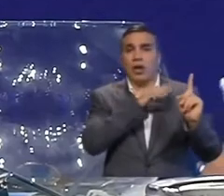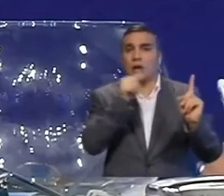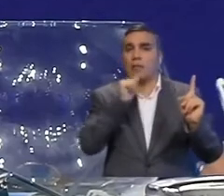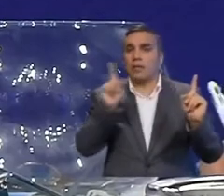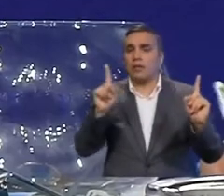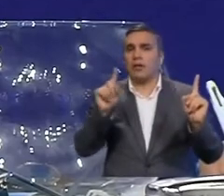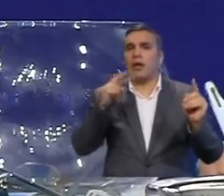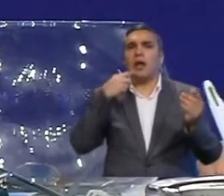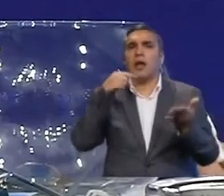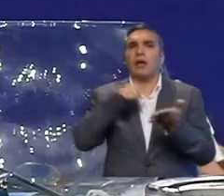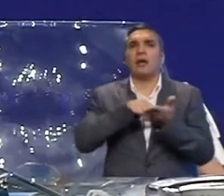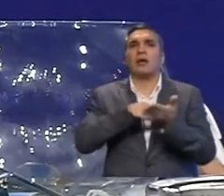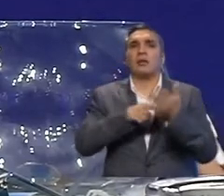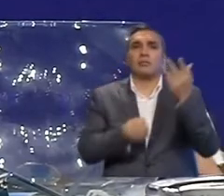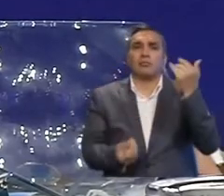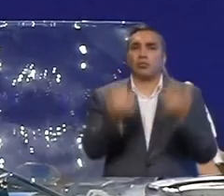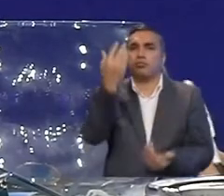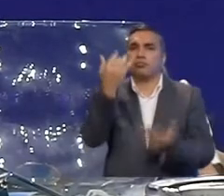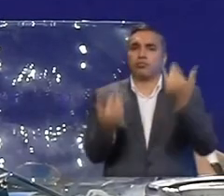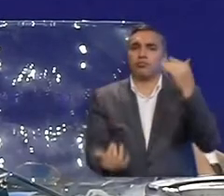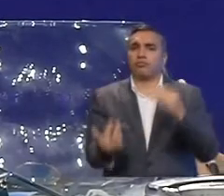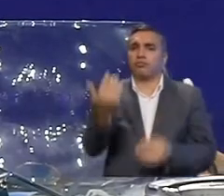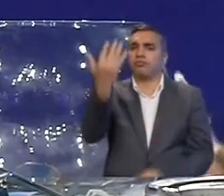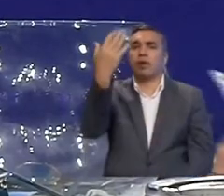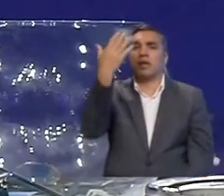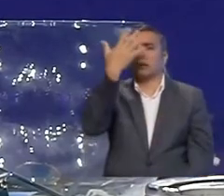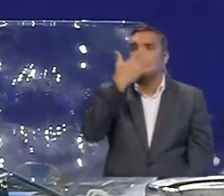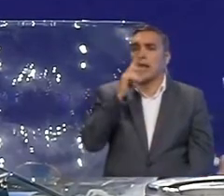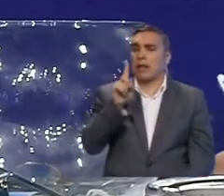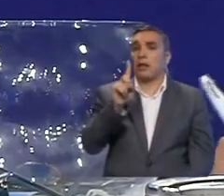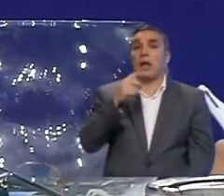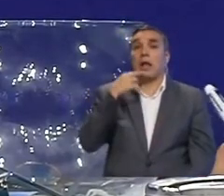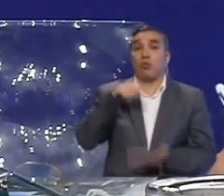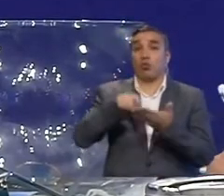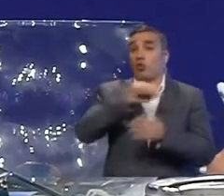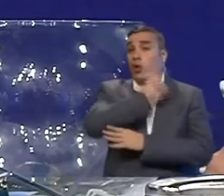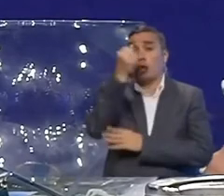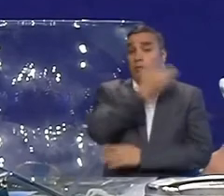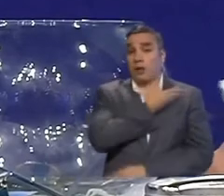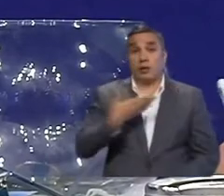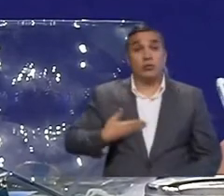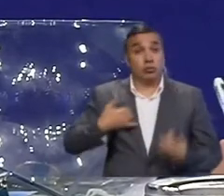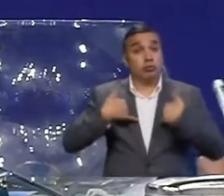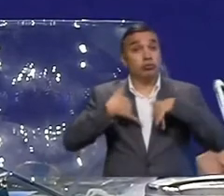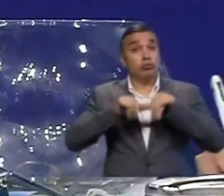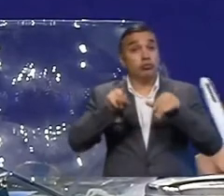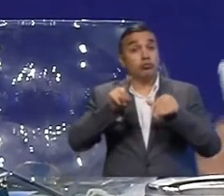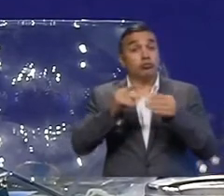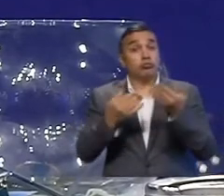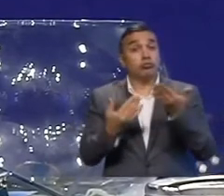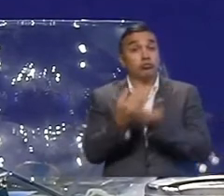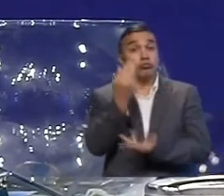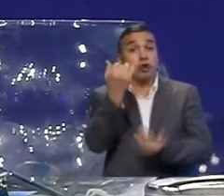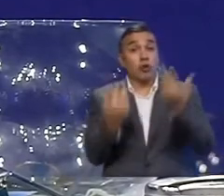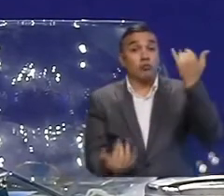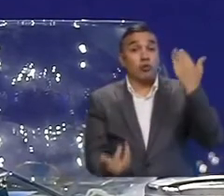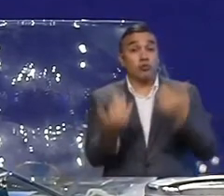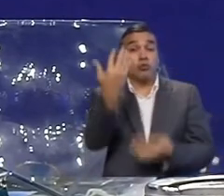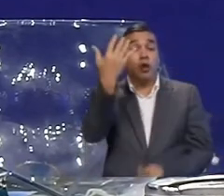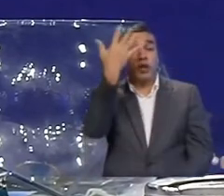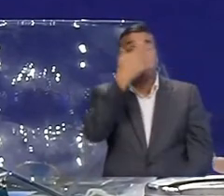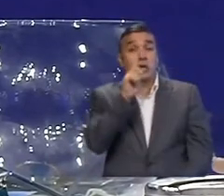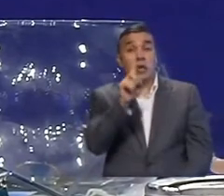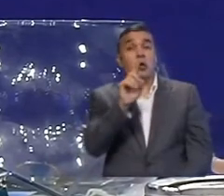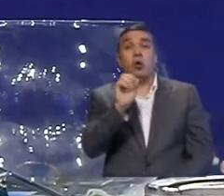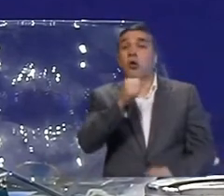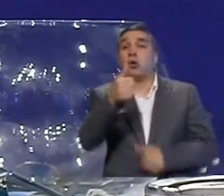la repotenciación de la refinería de Esmeraldas. De ser usted ganador de las elecciones, ¿dará continuidad a la modernización de la refinería de Esmeraldas? ¿Qué